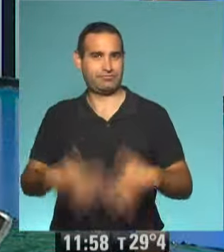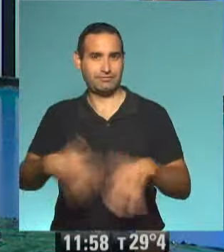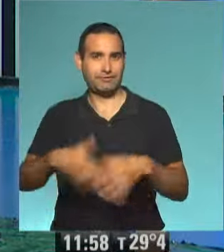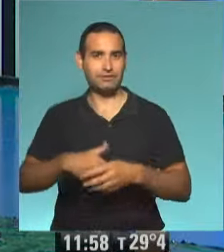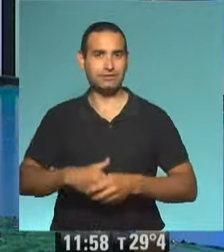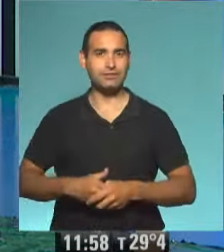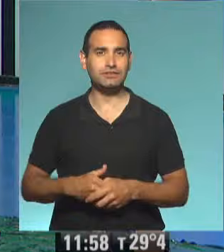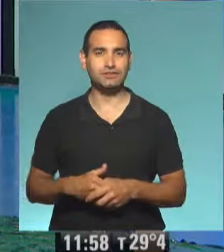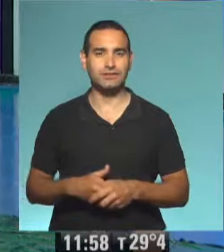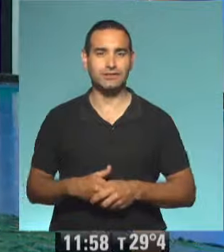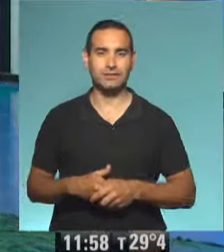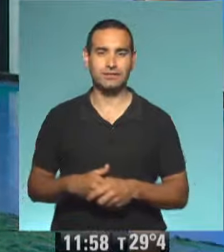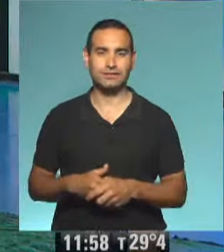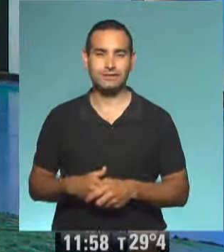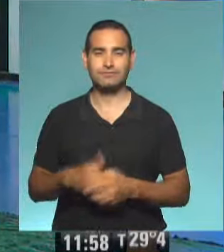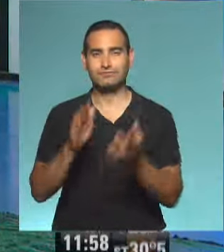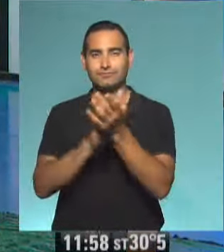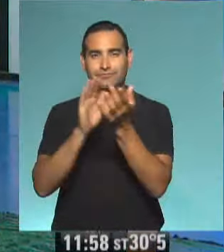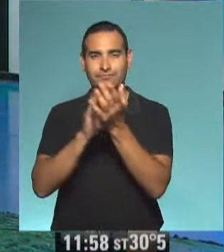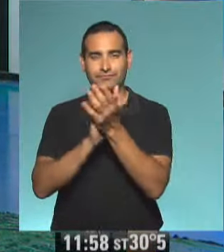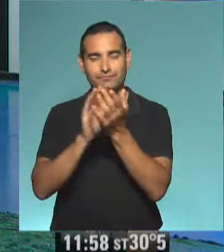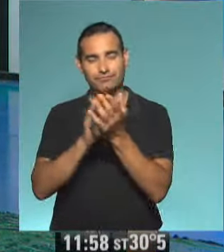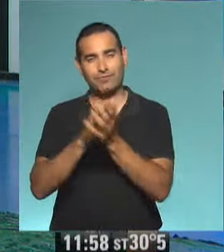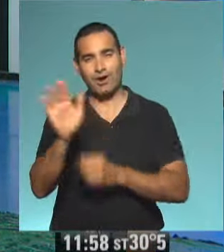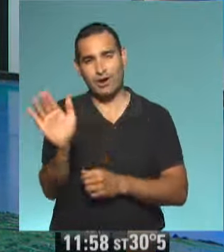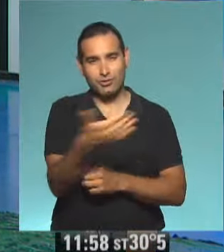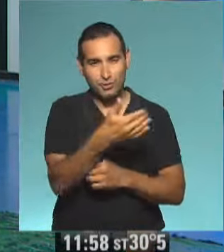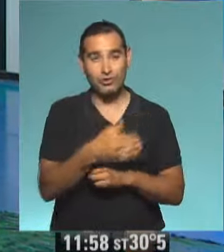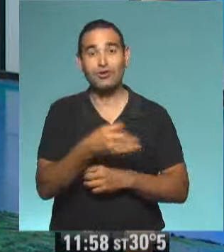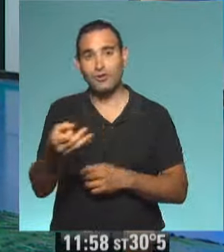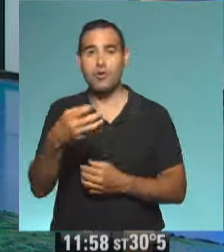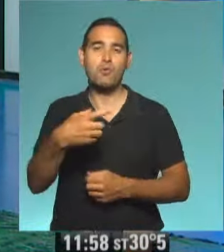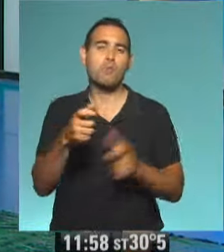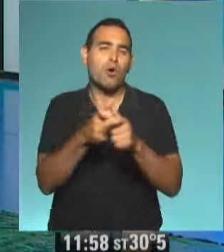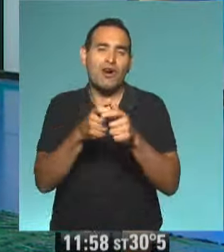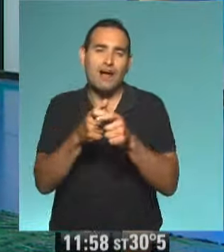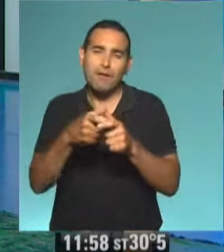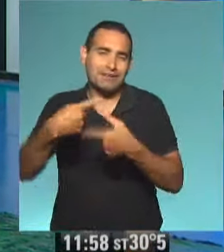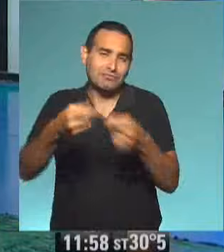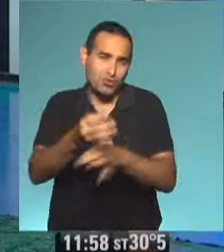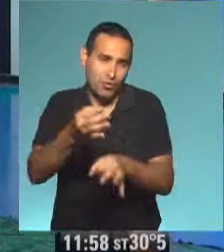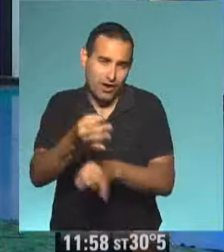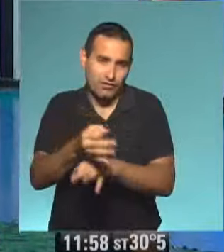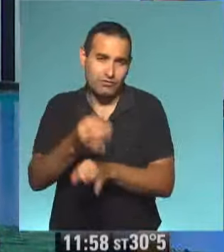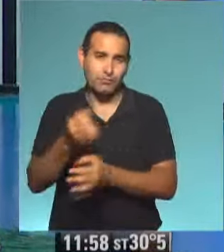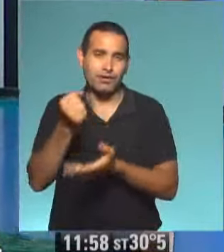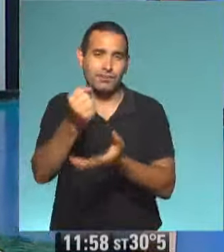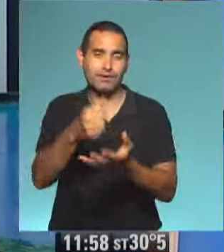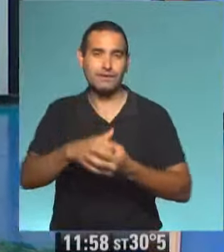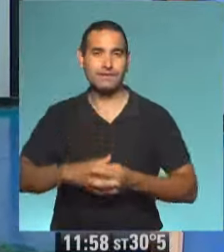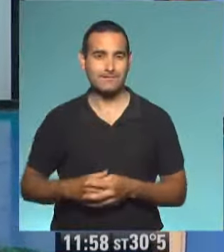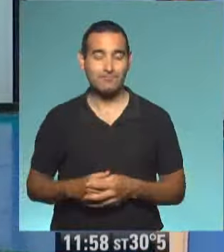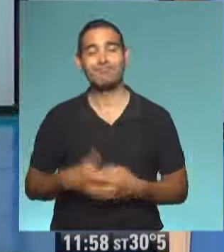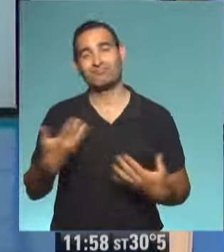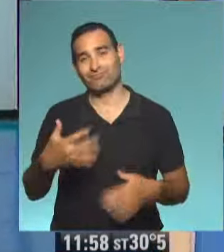¡Claro! ¡Claro! A todos y a todas, como dijo Pablo, es un programa para todos, Seguimos Educando. Exactamente, exactamente.